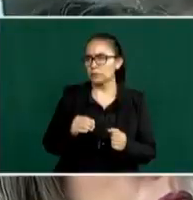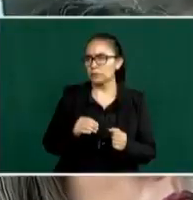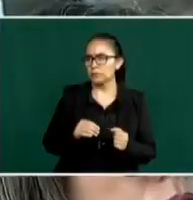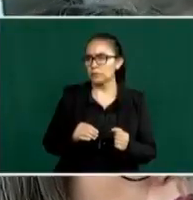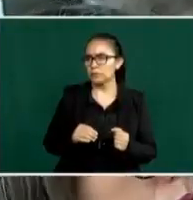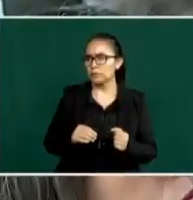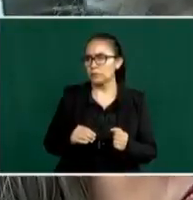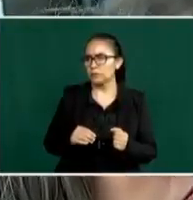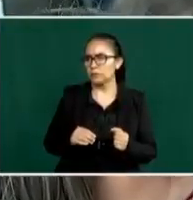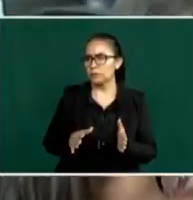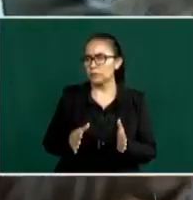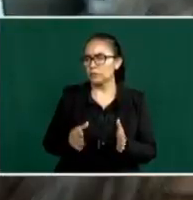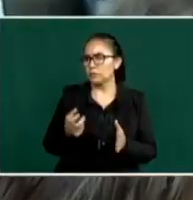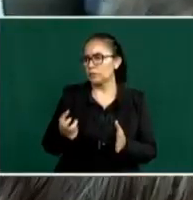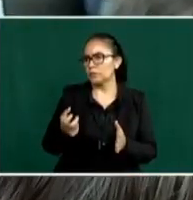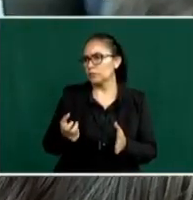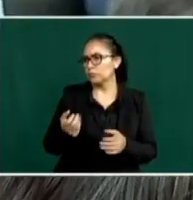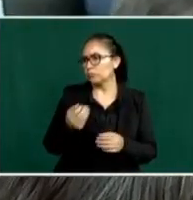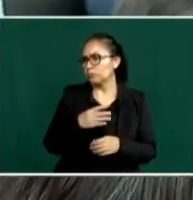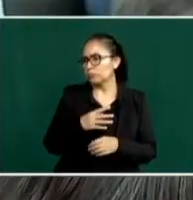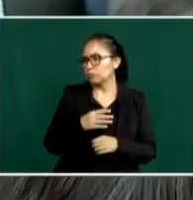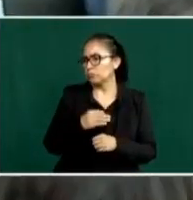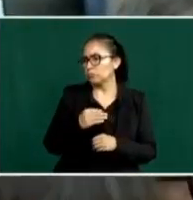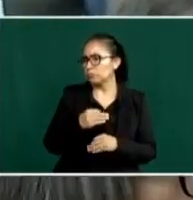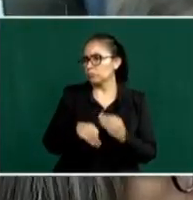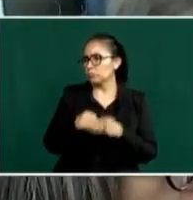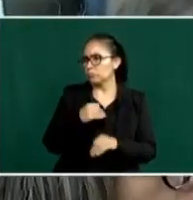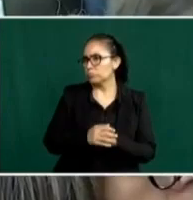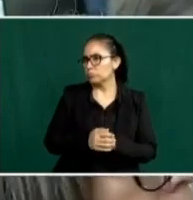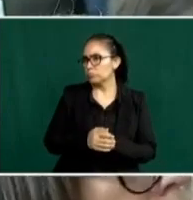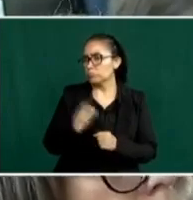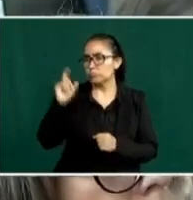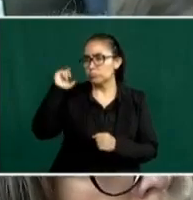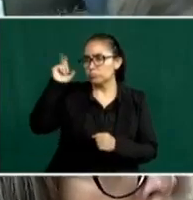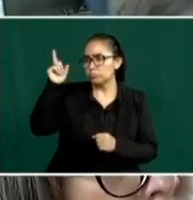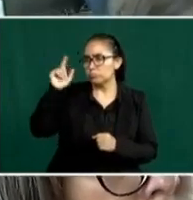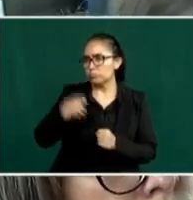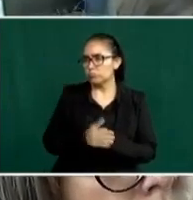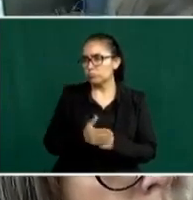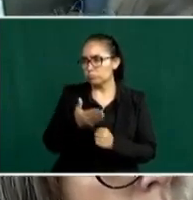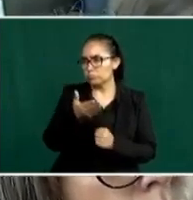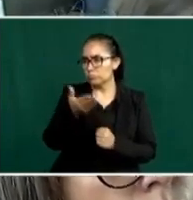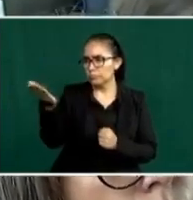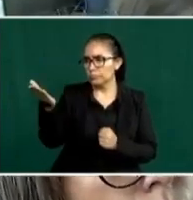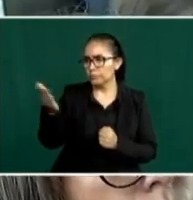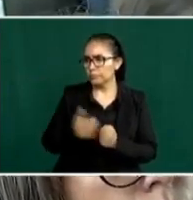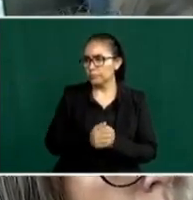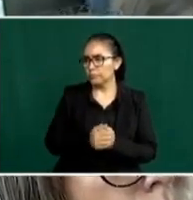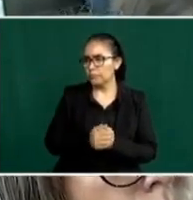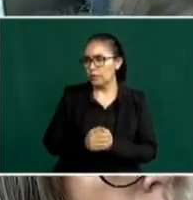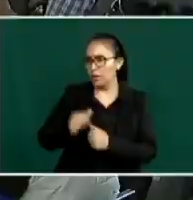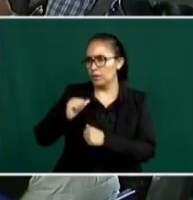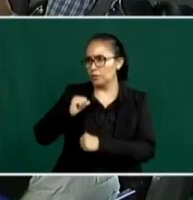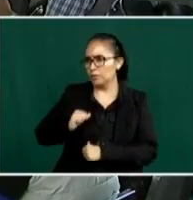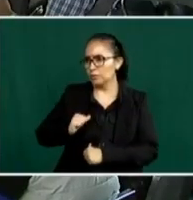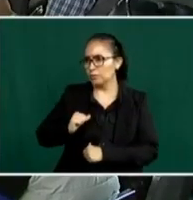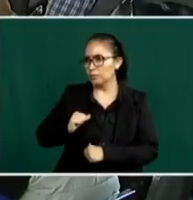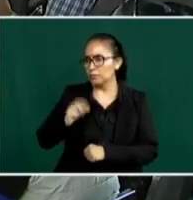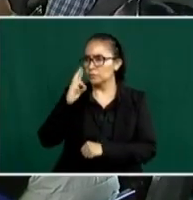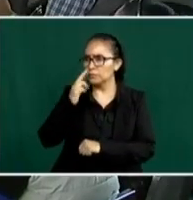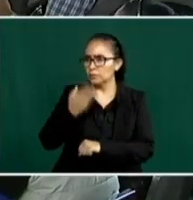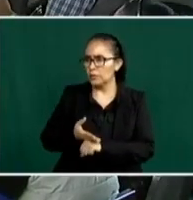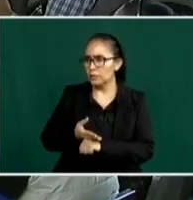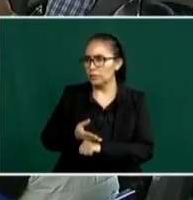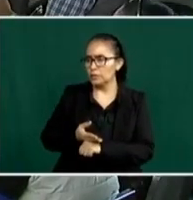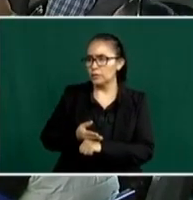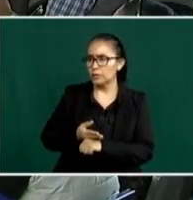cárcel. Es todo lo que le quiero manifestar, y ojalá que intervengan. Están aquí las autoridades, la Guardia